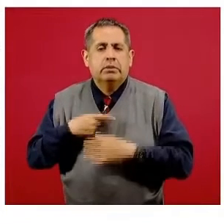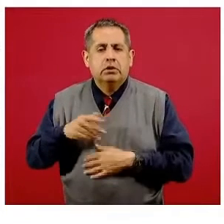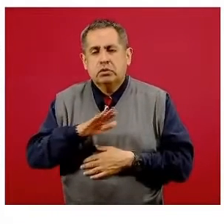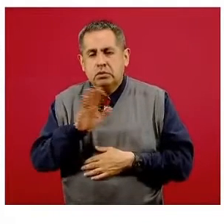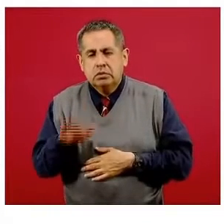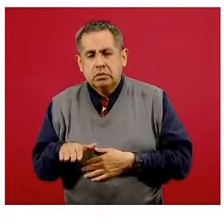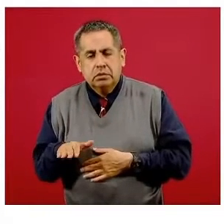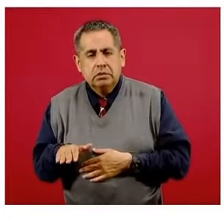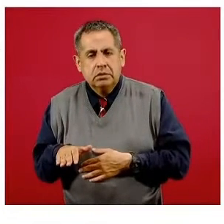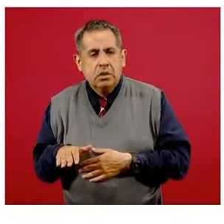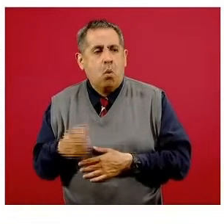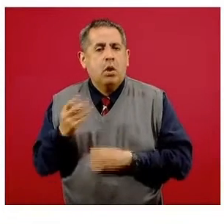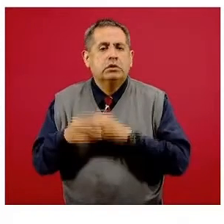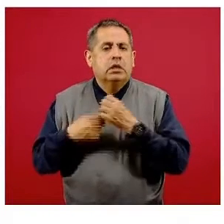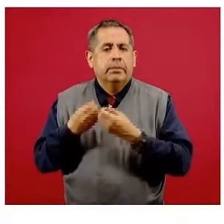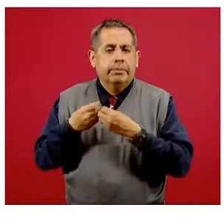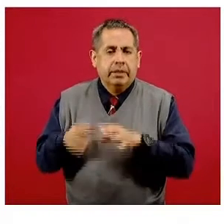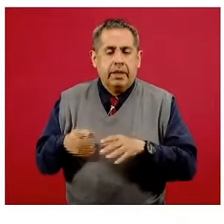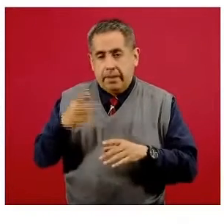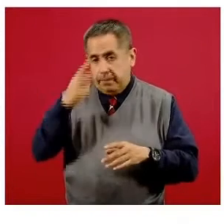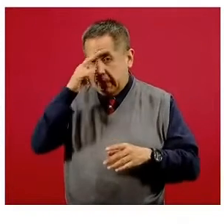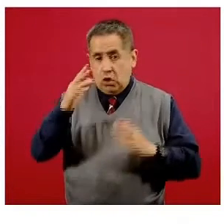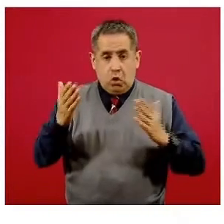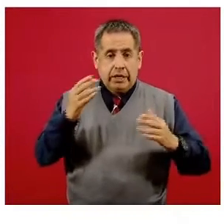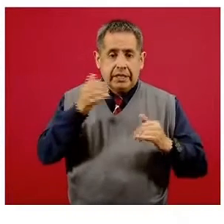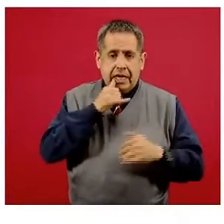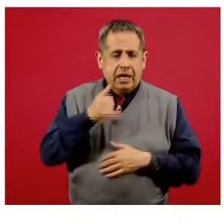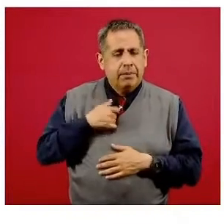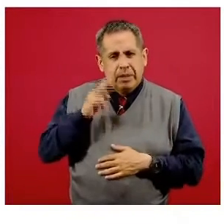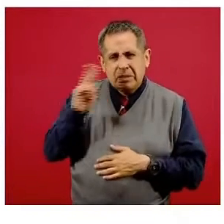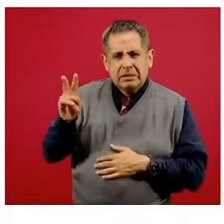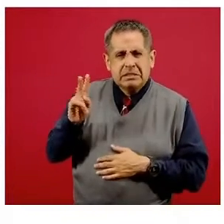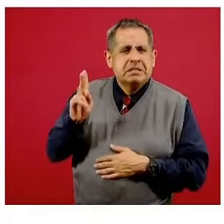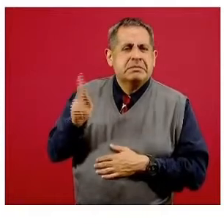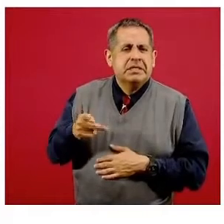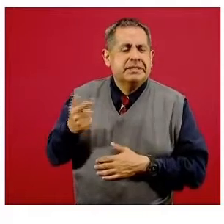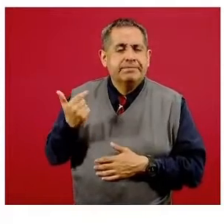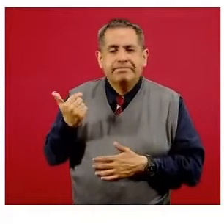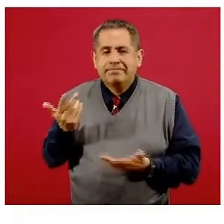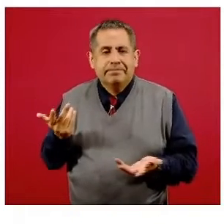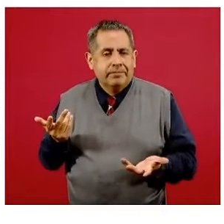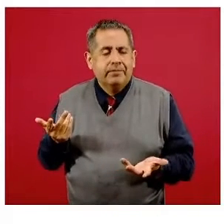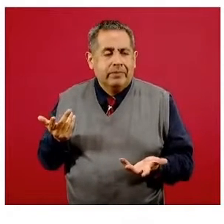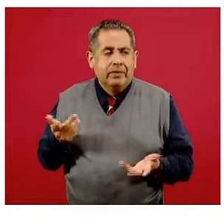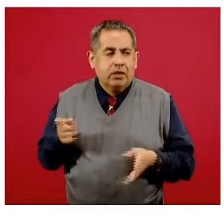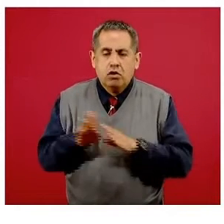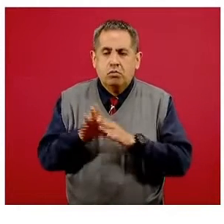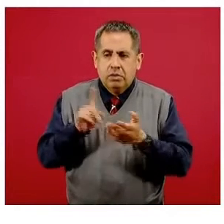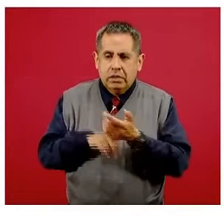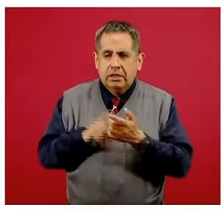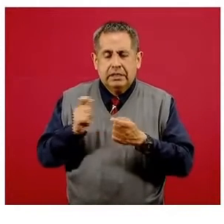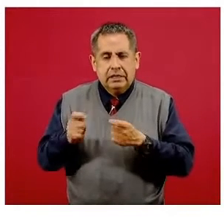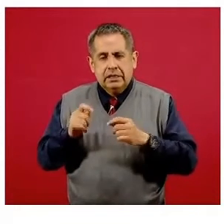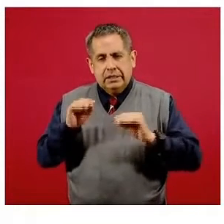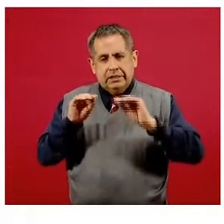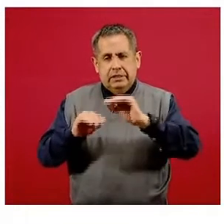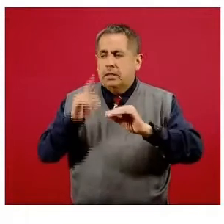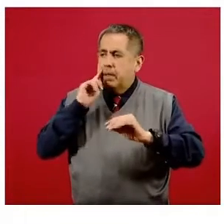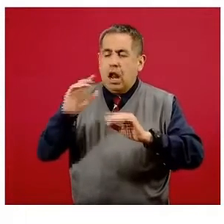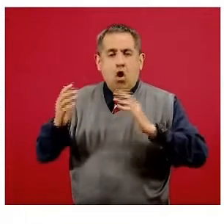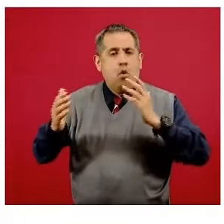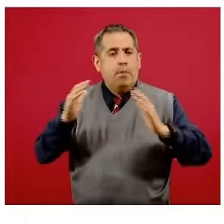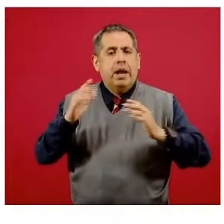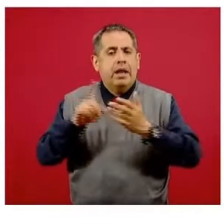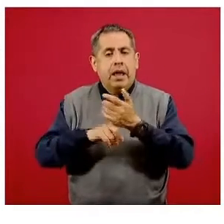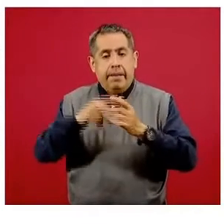o de años perdidos entre México e Italia, pero se parece mucho a las que puse para la